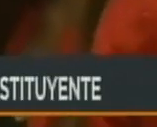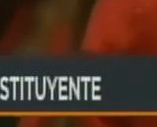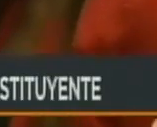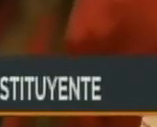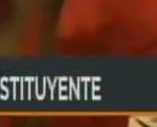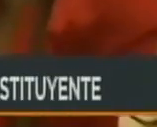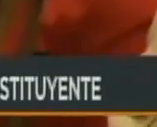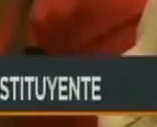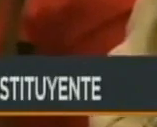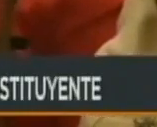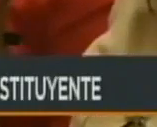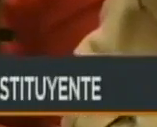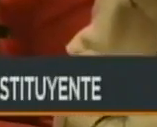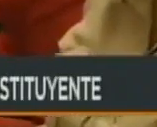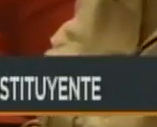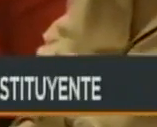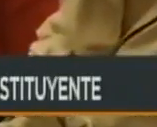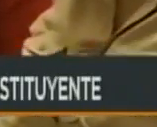colegas